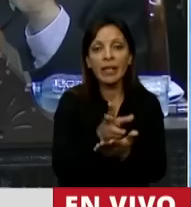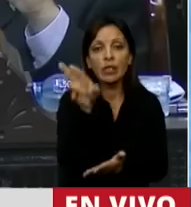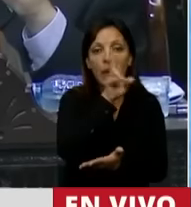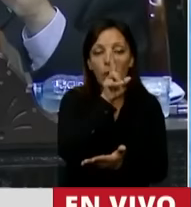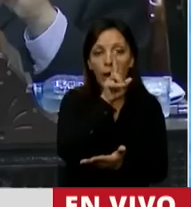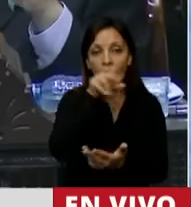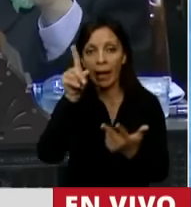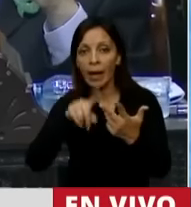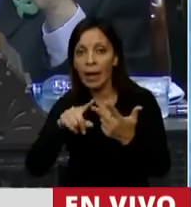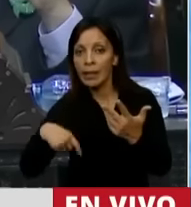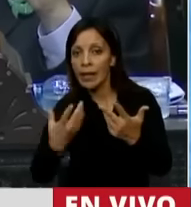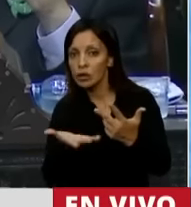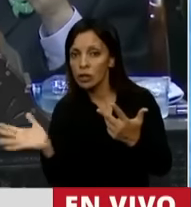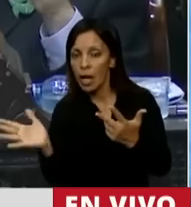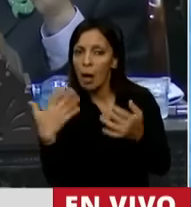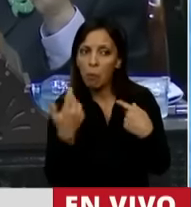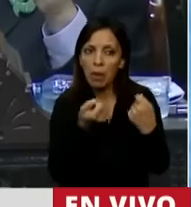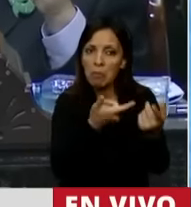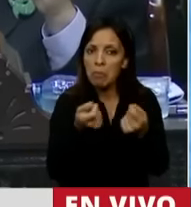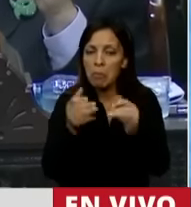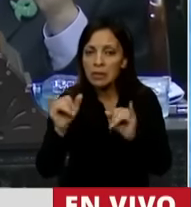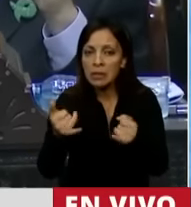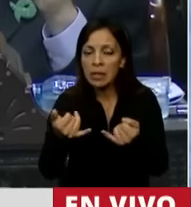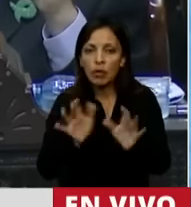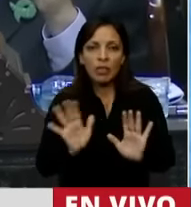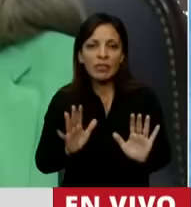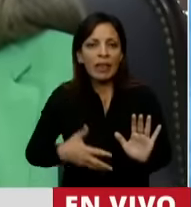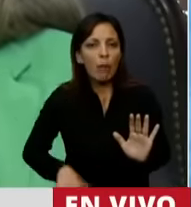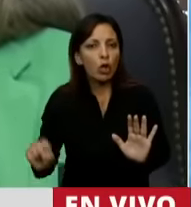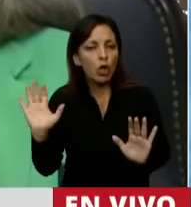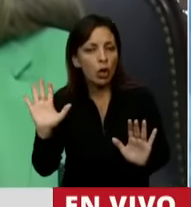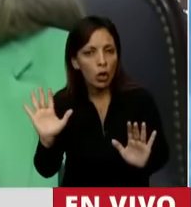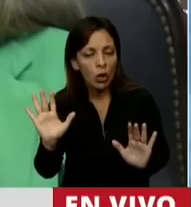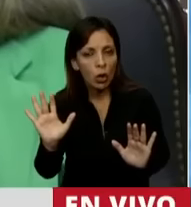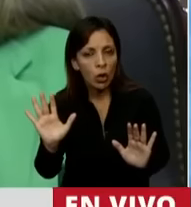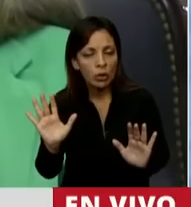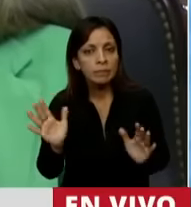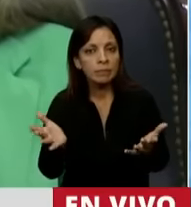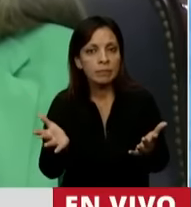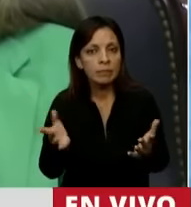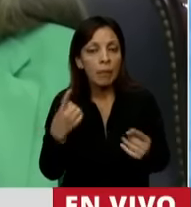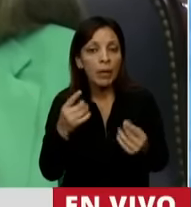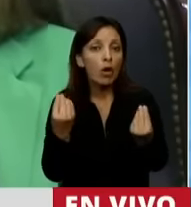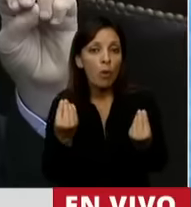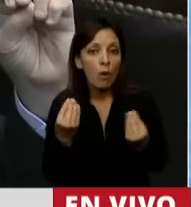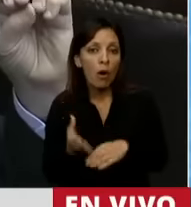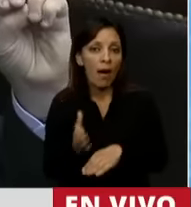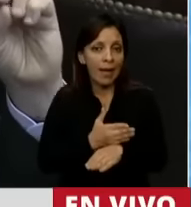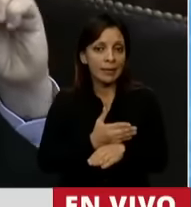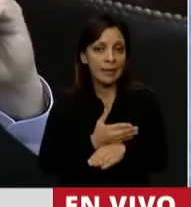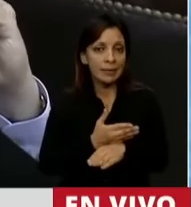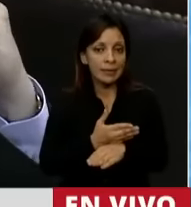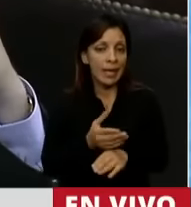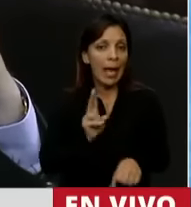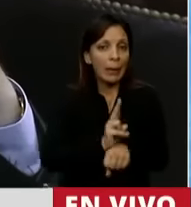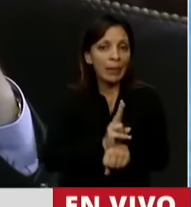el de la sociedad pueden ser satisfechos sin necesidad de recurrir al aborto, evitando la concepción. Pero una vez